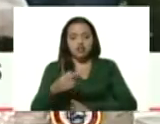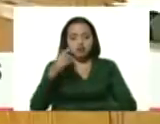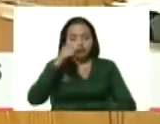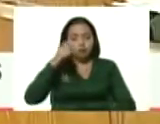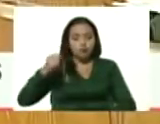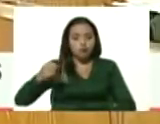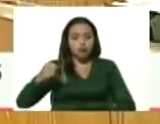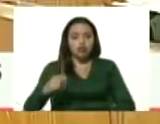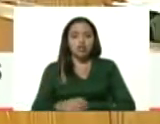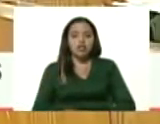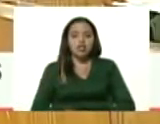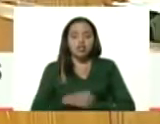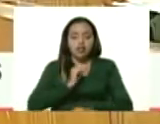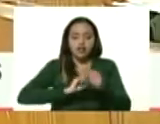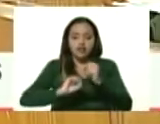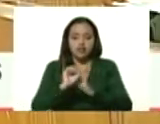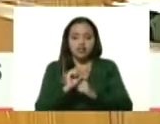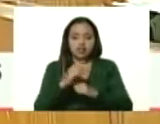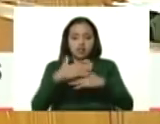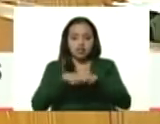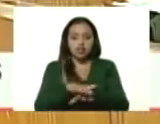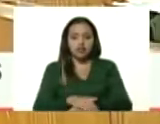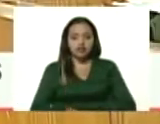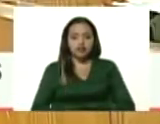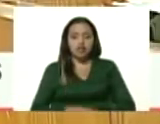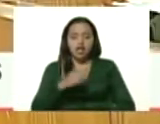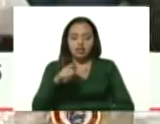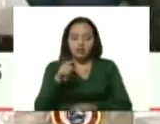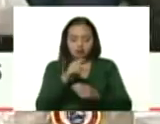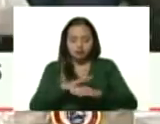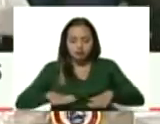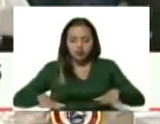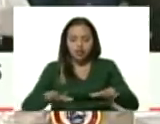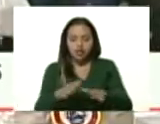otra estructura es el área de defensa integral?